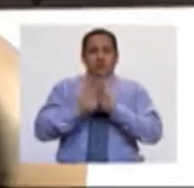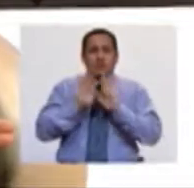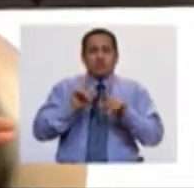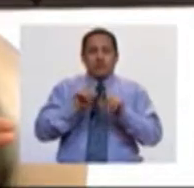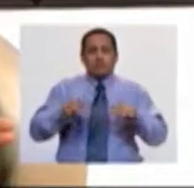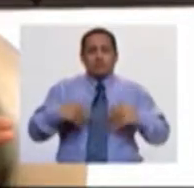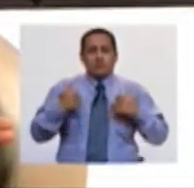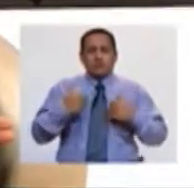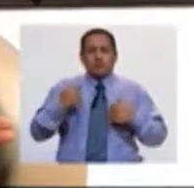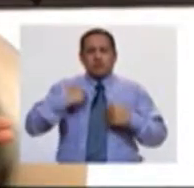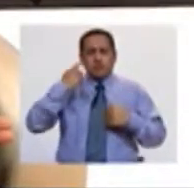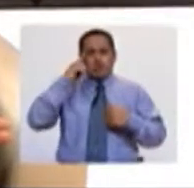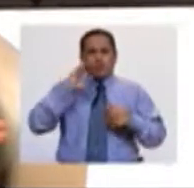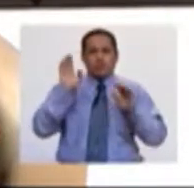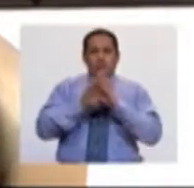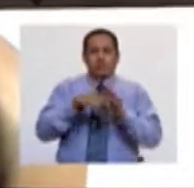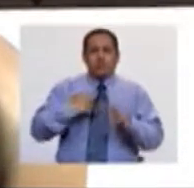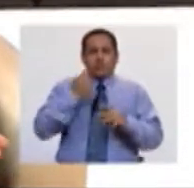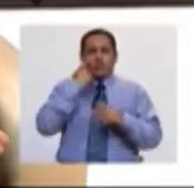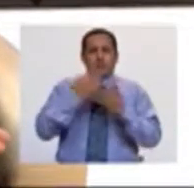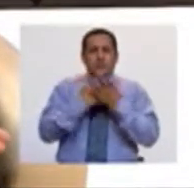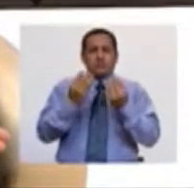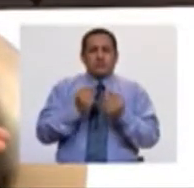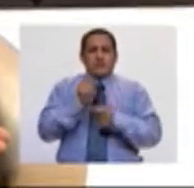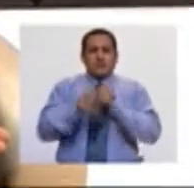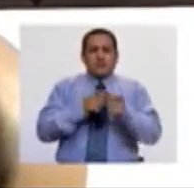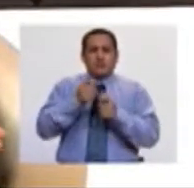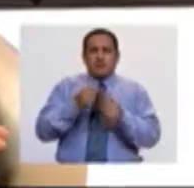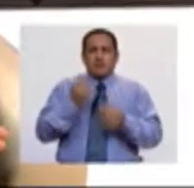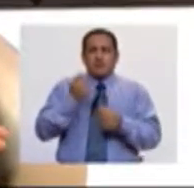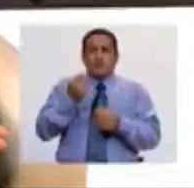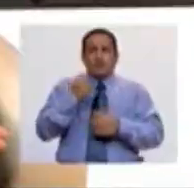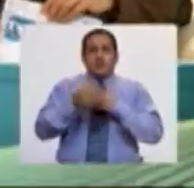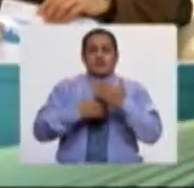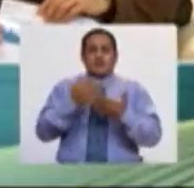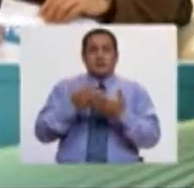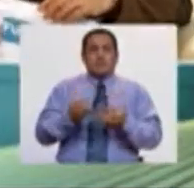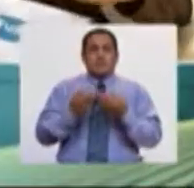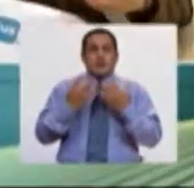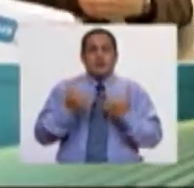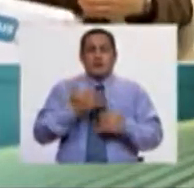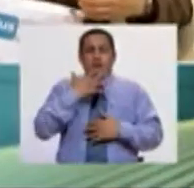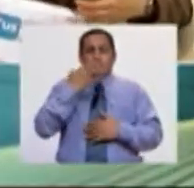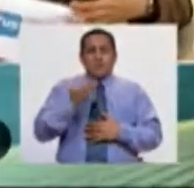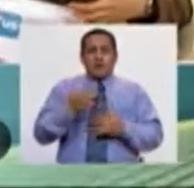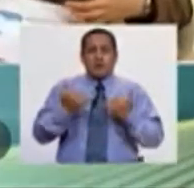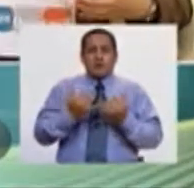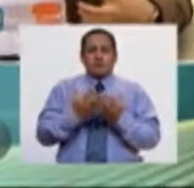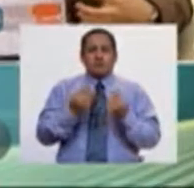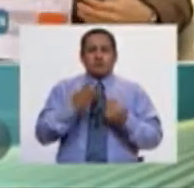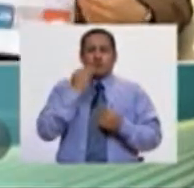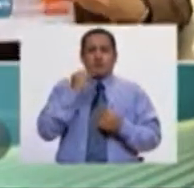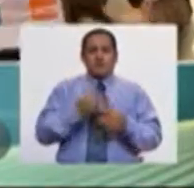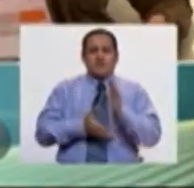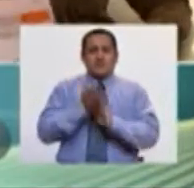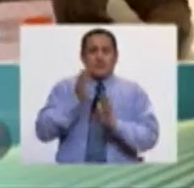hay ninguna institución en el mundo, creo yo, que rote tanta gente y tan rápidamente. Claro, porque lo cierto es que los jóvenes